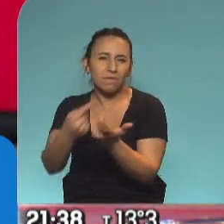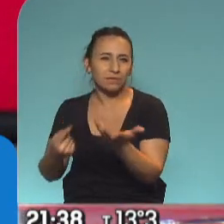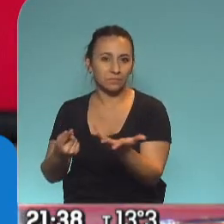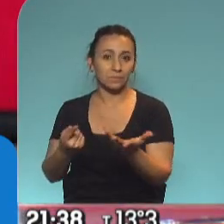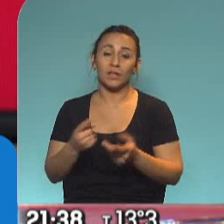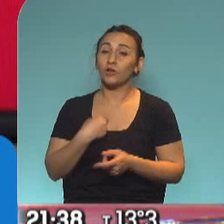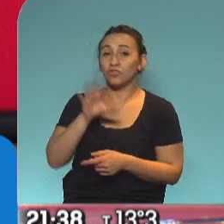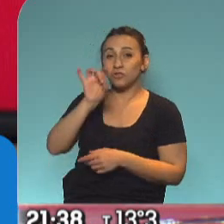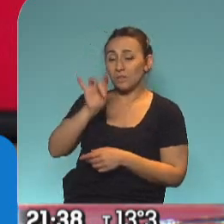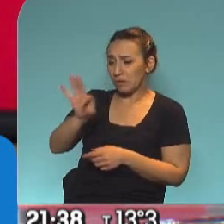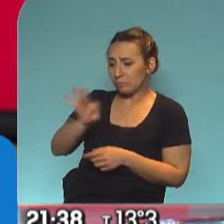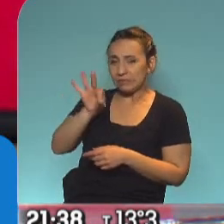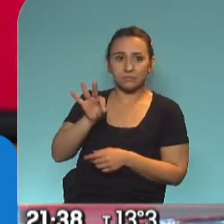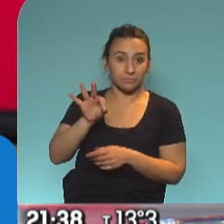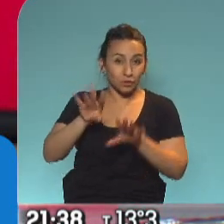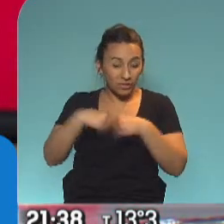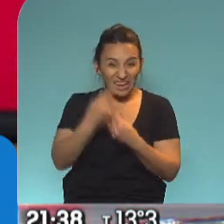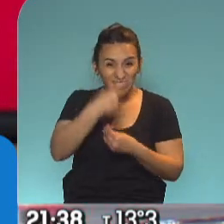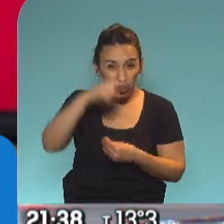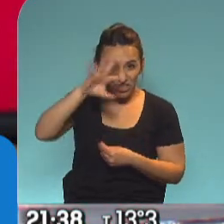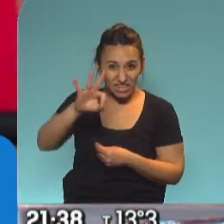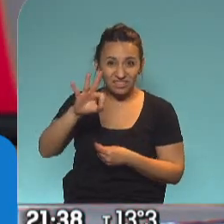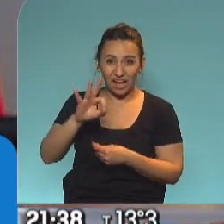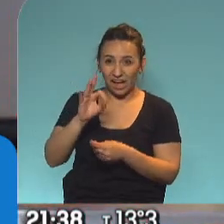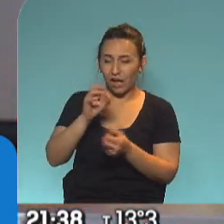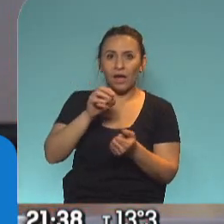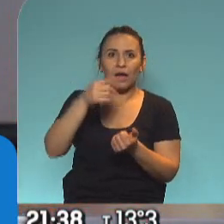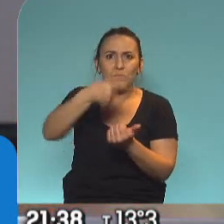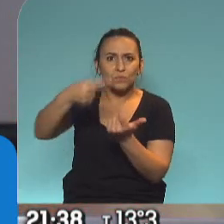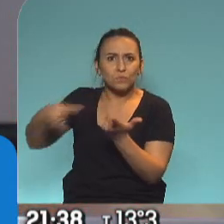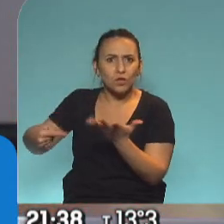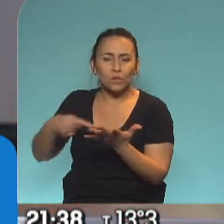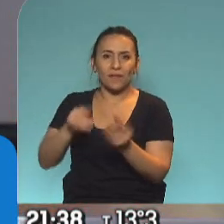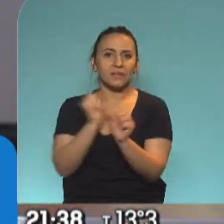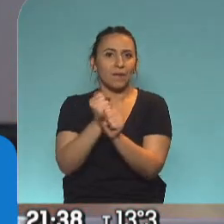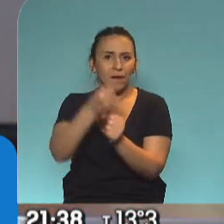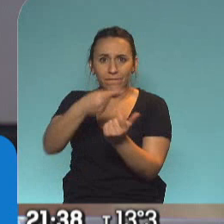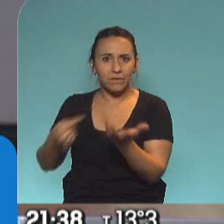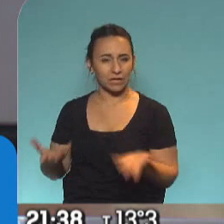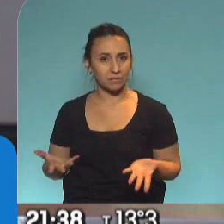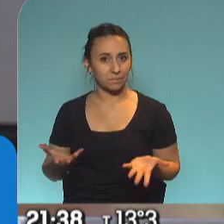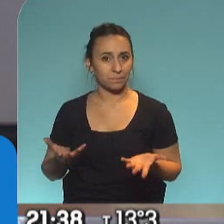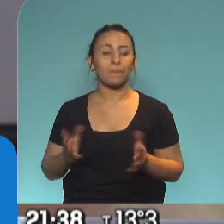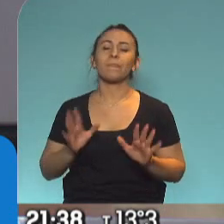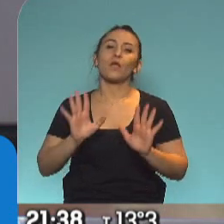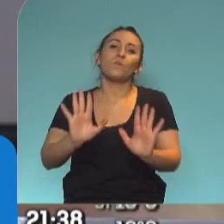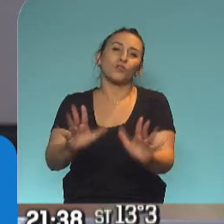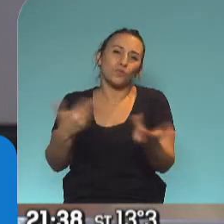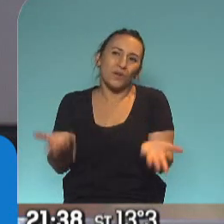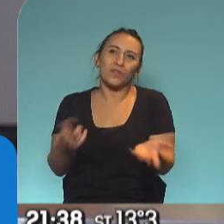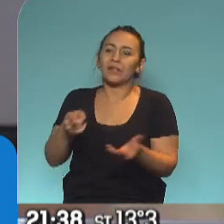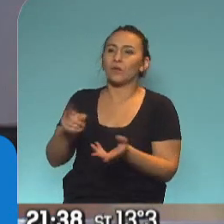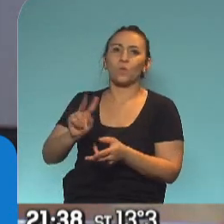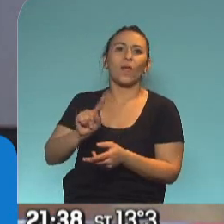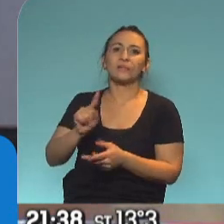nada más sobre más de 170 acciones que hemos tomado en 10 meses de gestión en estas condiciones. Por supuesto, esto es menos espectacular